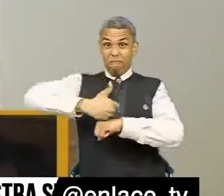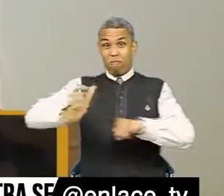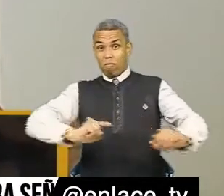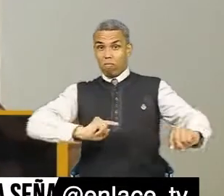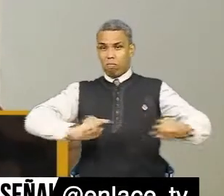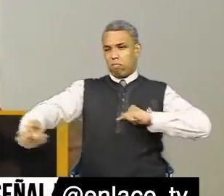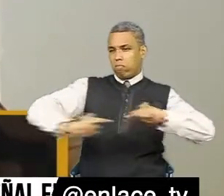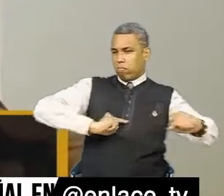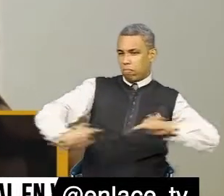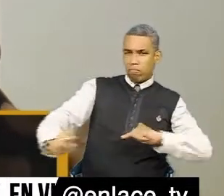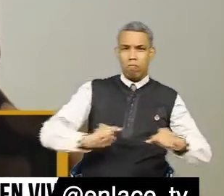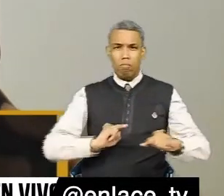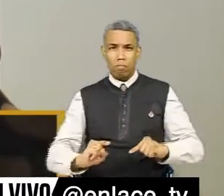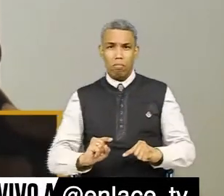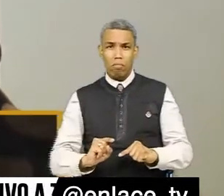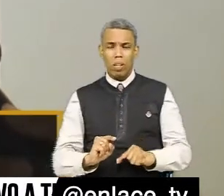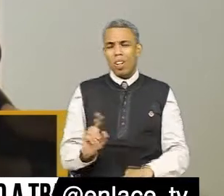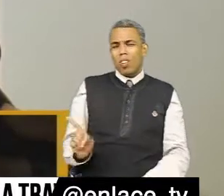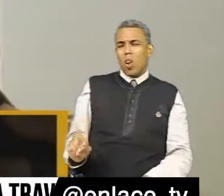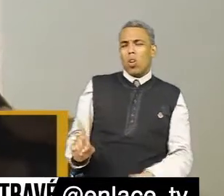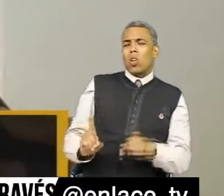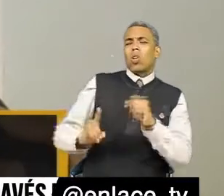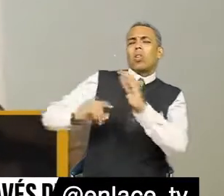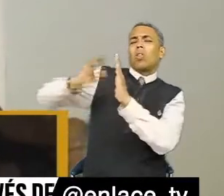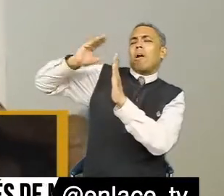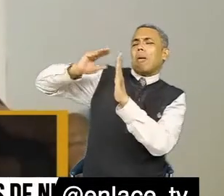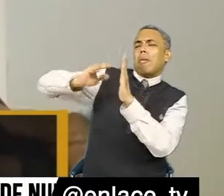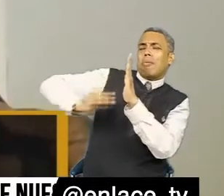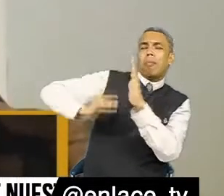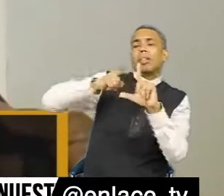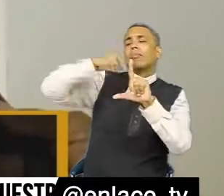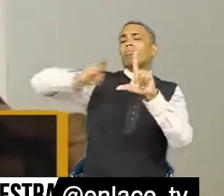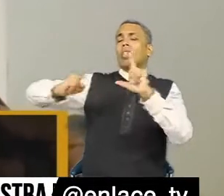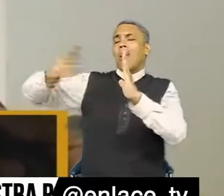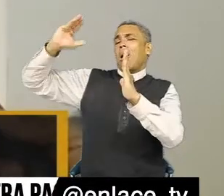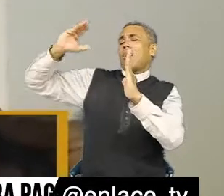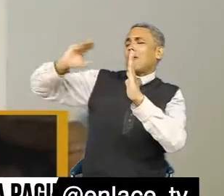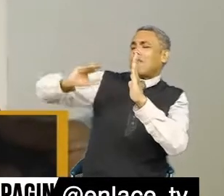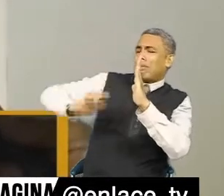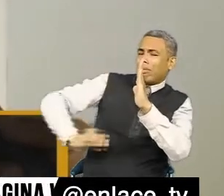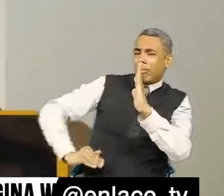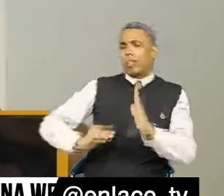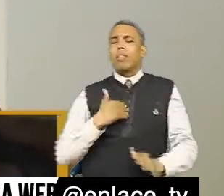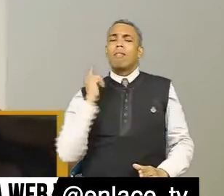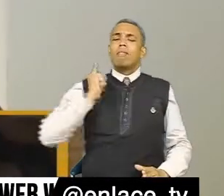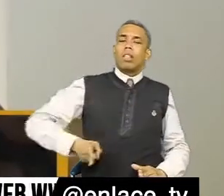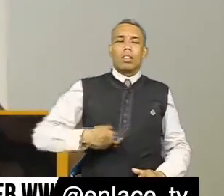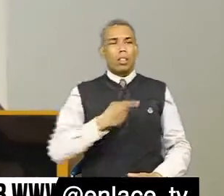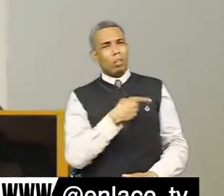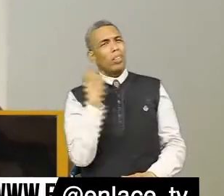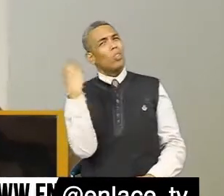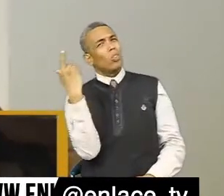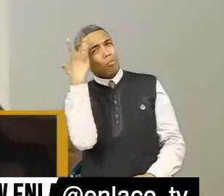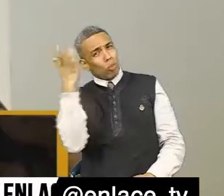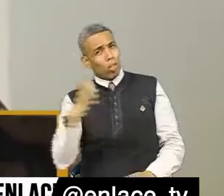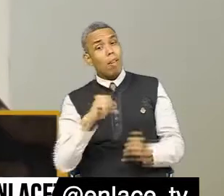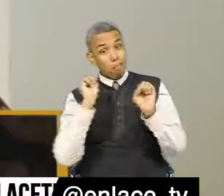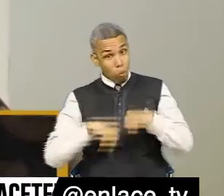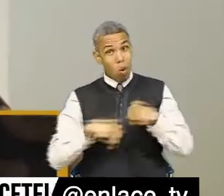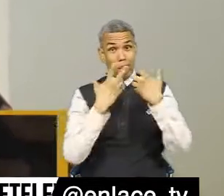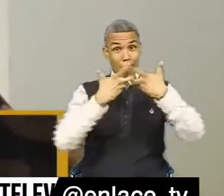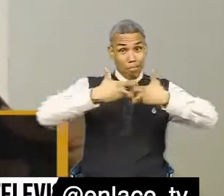lo que realmente necesita ver si con este una política que el sindicato le ha